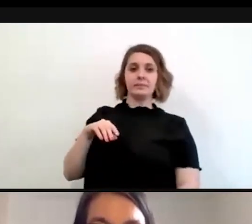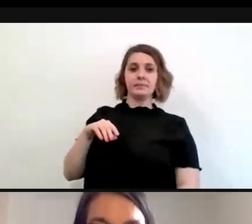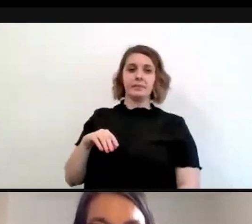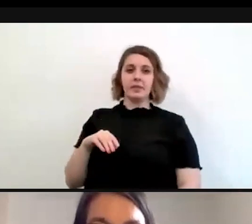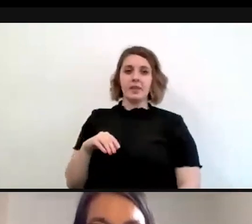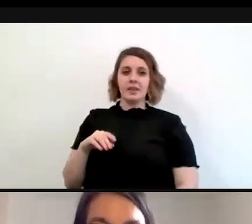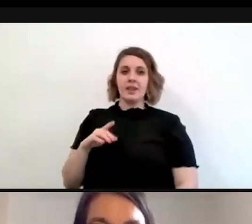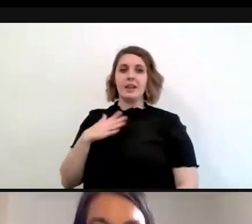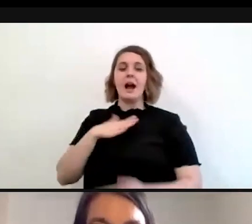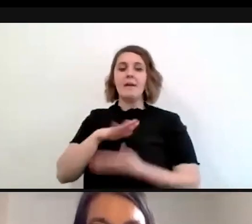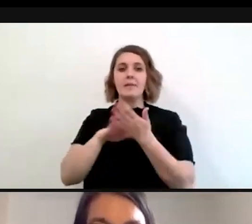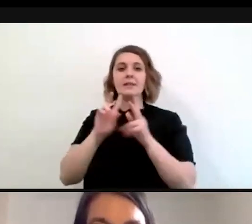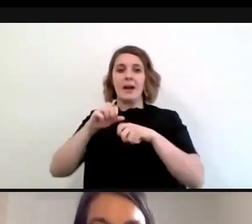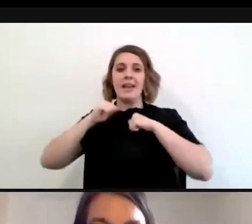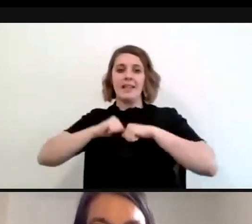2.